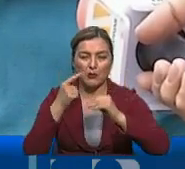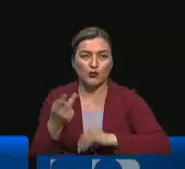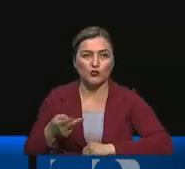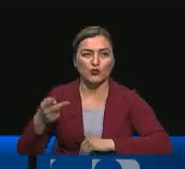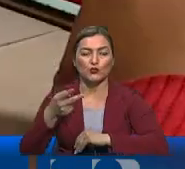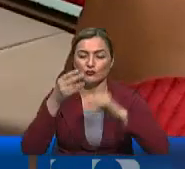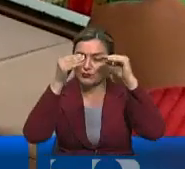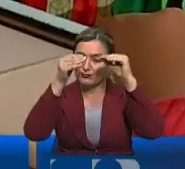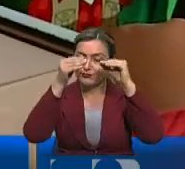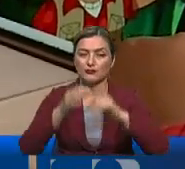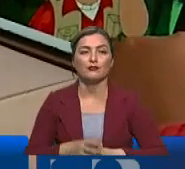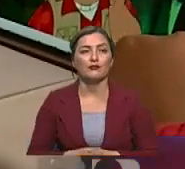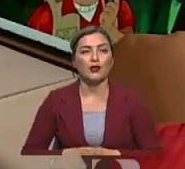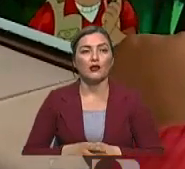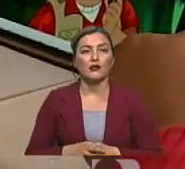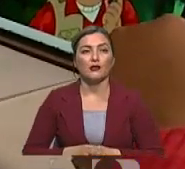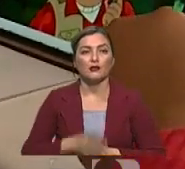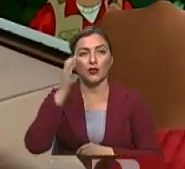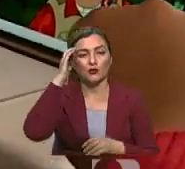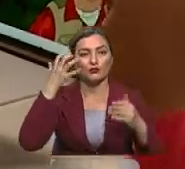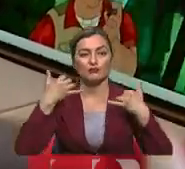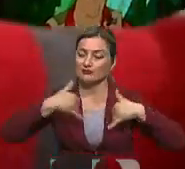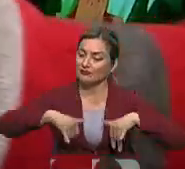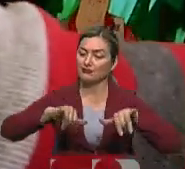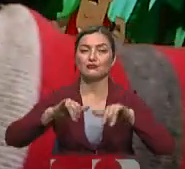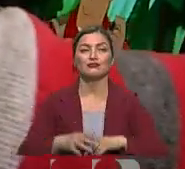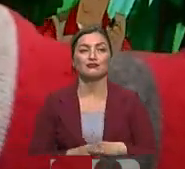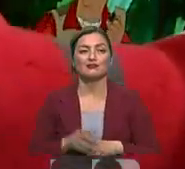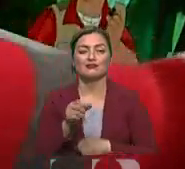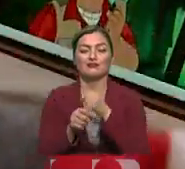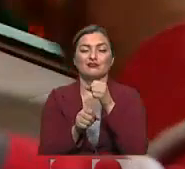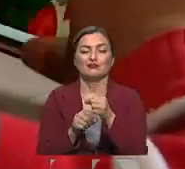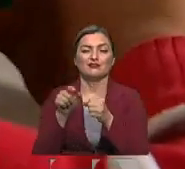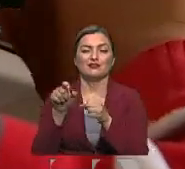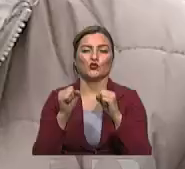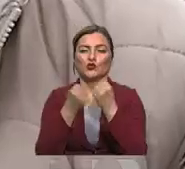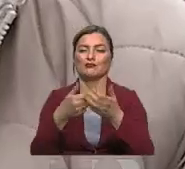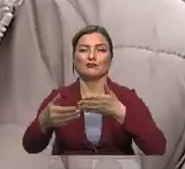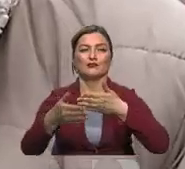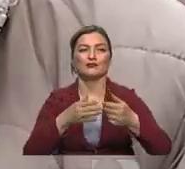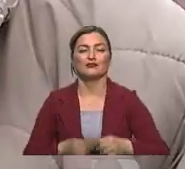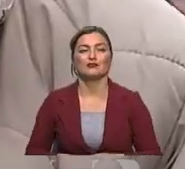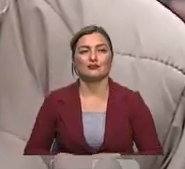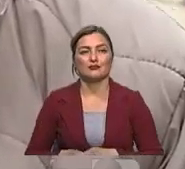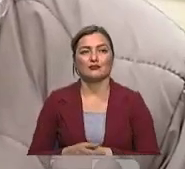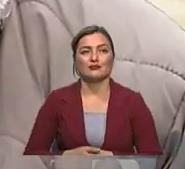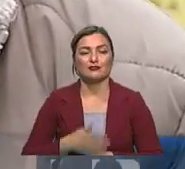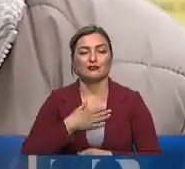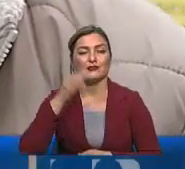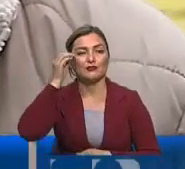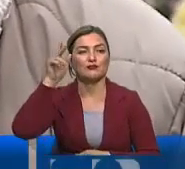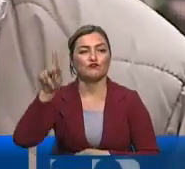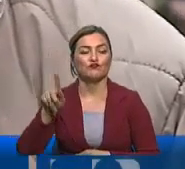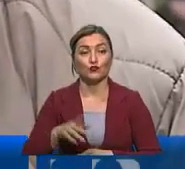y yo. La preocupación se repite, independientemente de la edad o el estrato social. A mi título o criterio personal